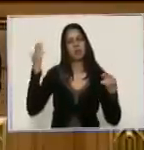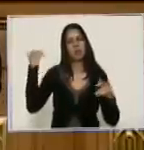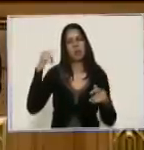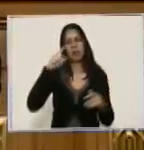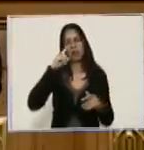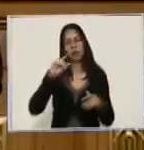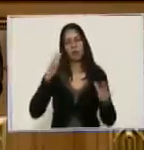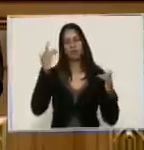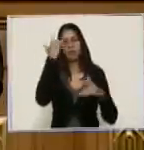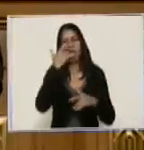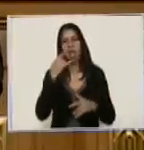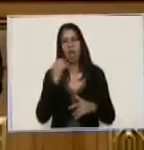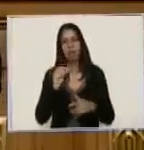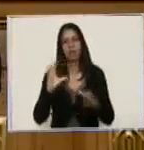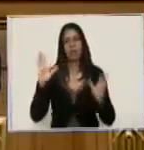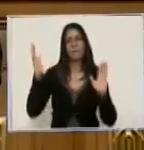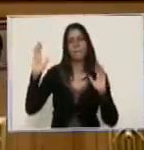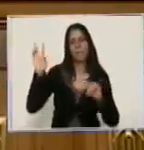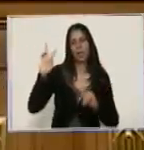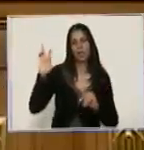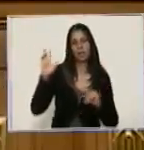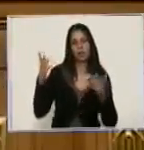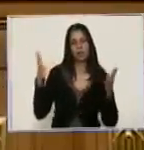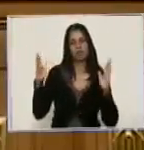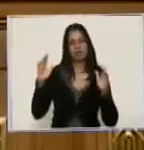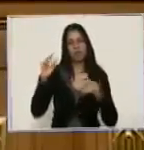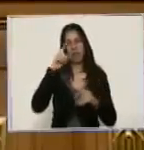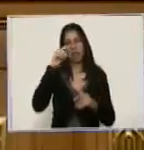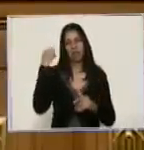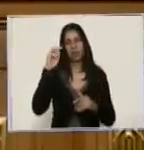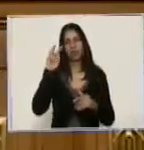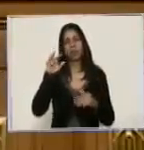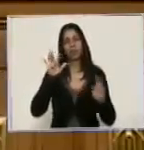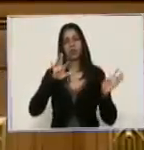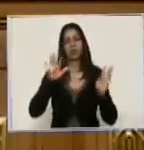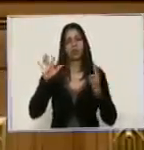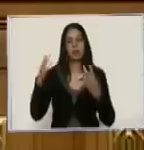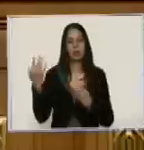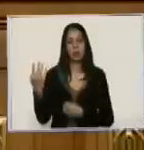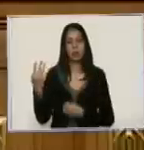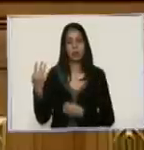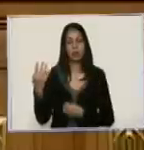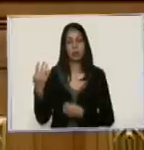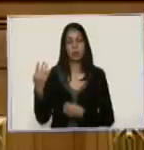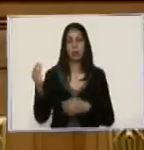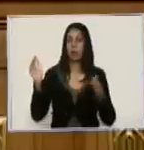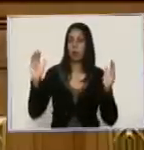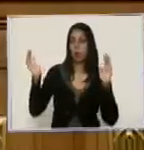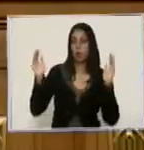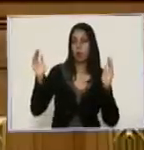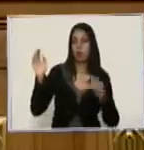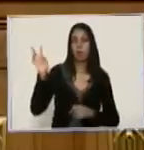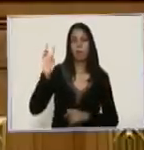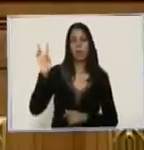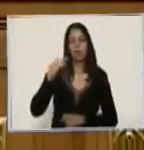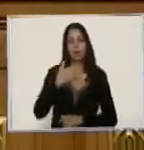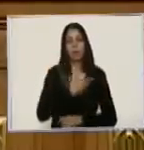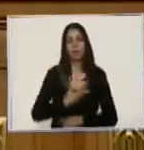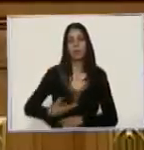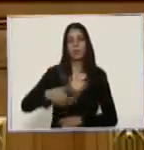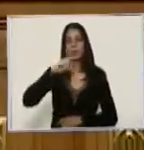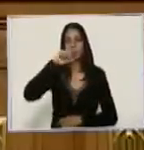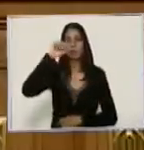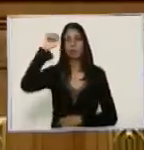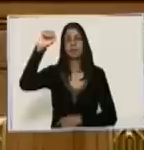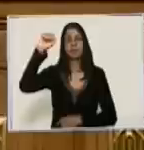94. Tiene el descaro de comparar a nuestro presidente obrero Nicolás